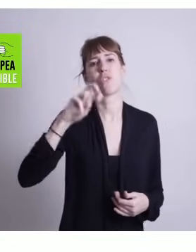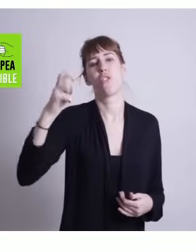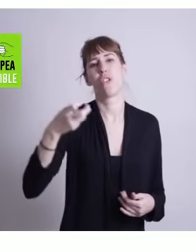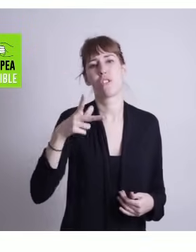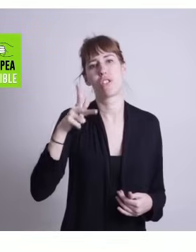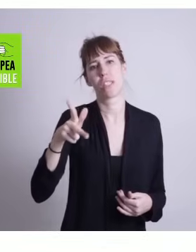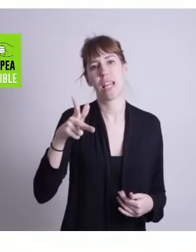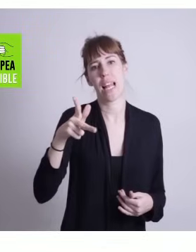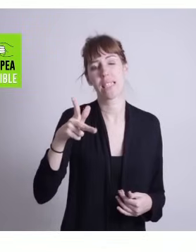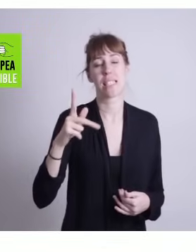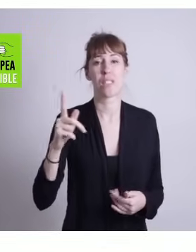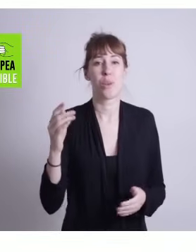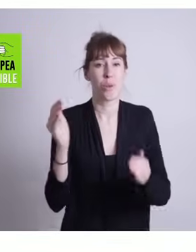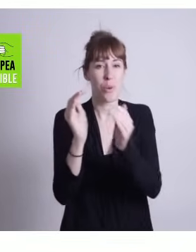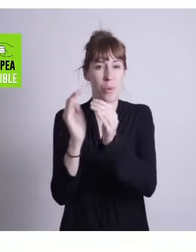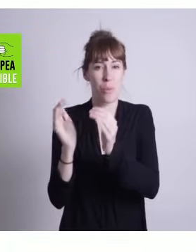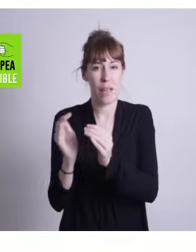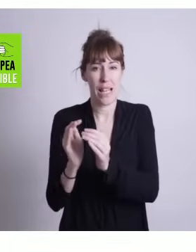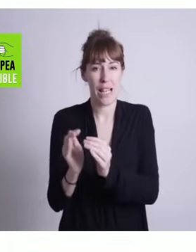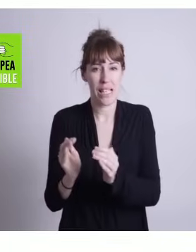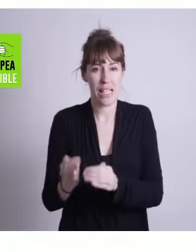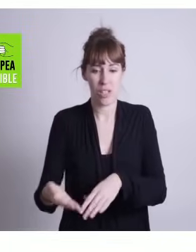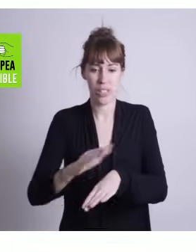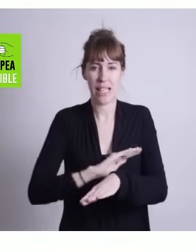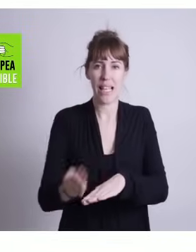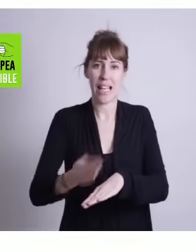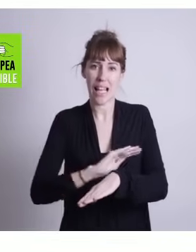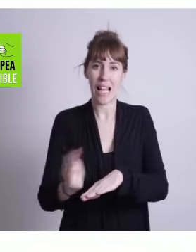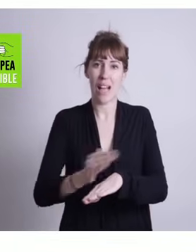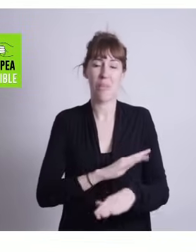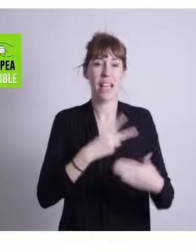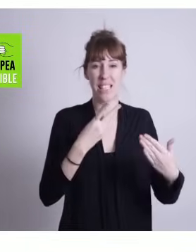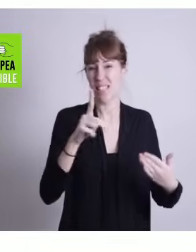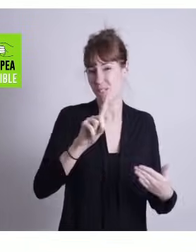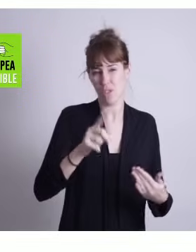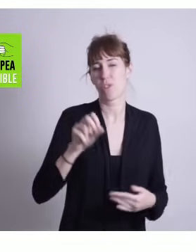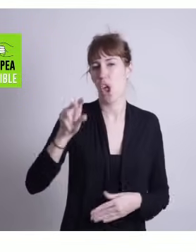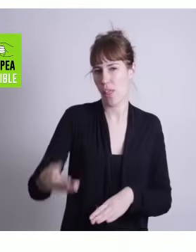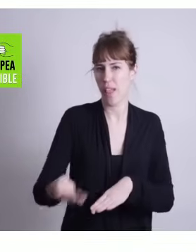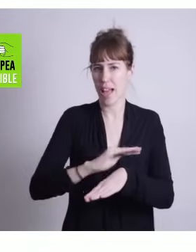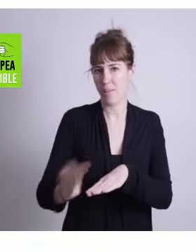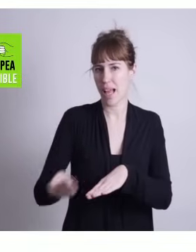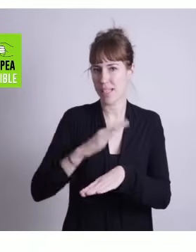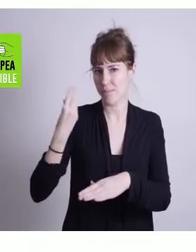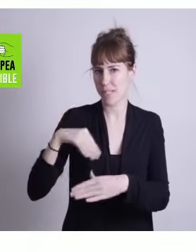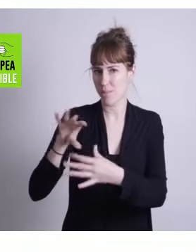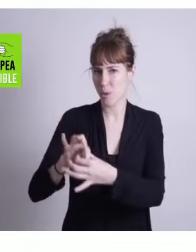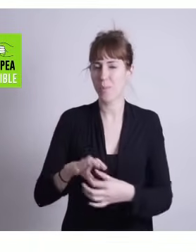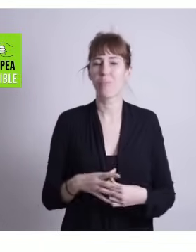estarían en relación con las distintas capas, nuestras siete capas, que en realidad son 12, no son siete, y también, por supuesto,